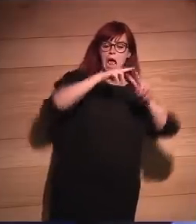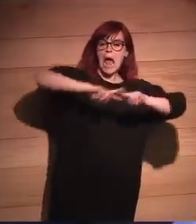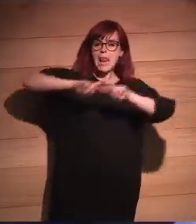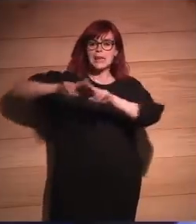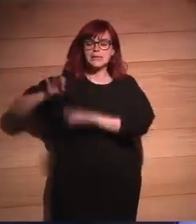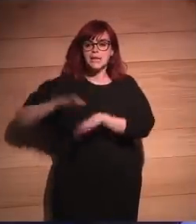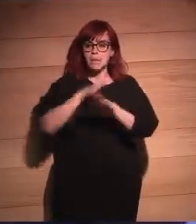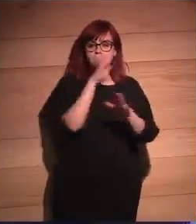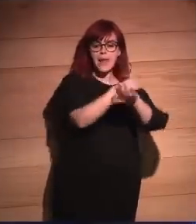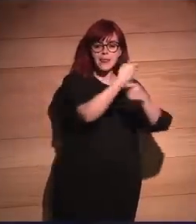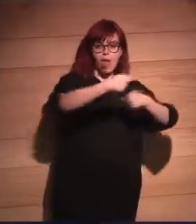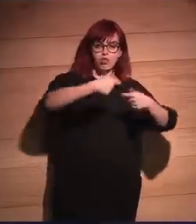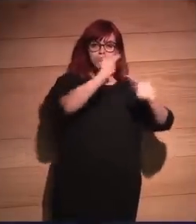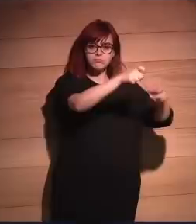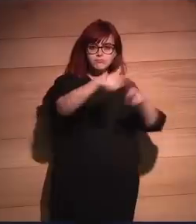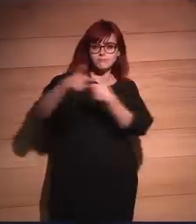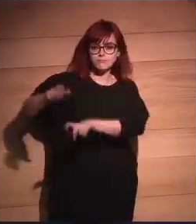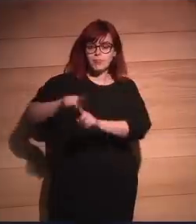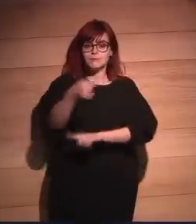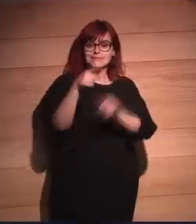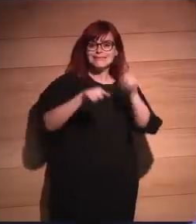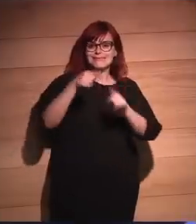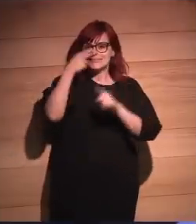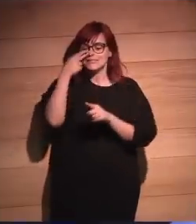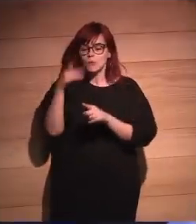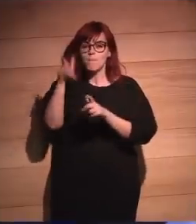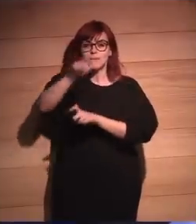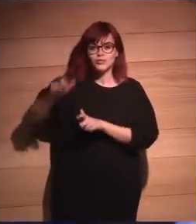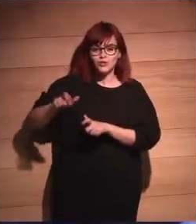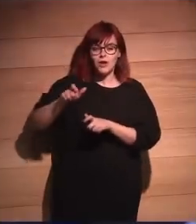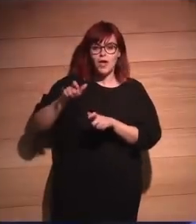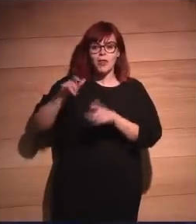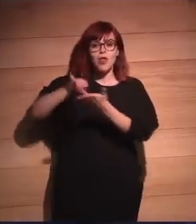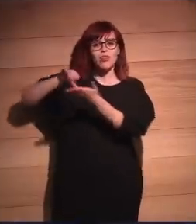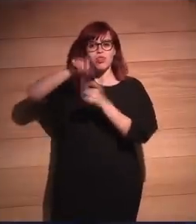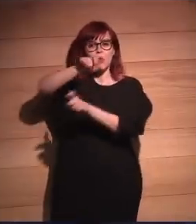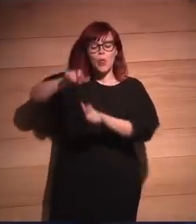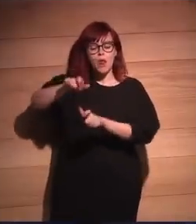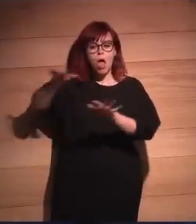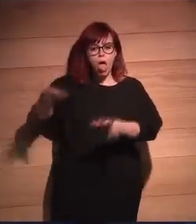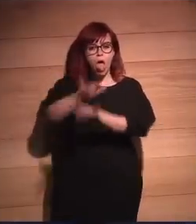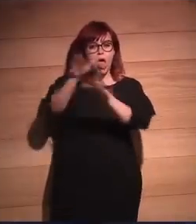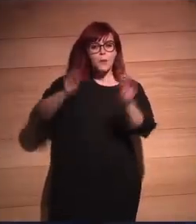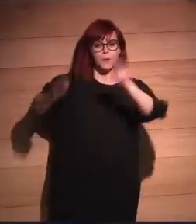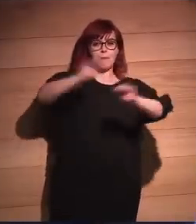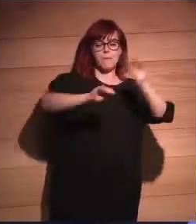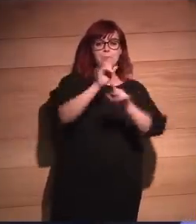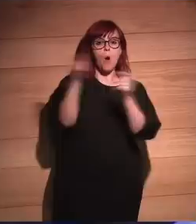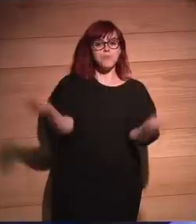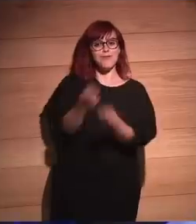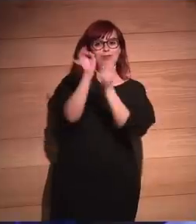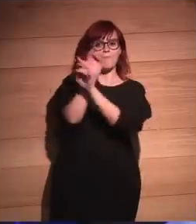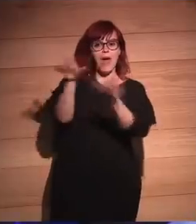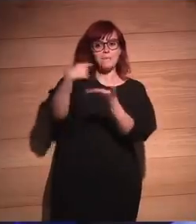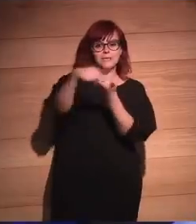procesos puramente comerciales, en función de lo que le gusta a cada ciudadano o ciudadana, le mandaba